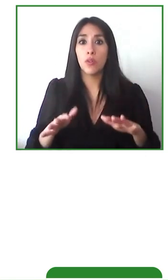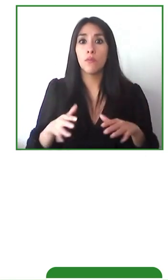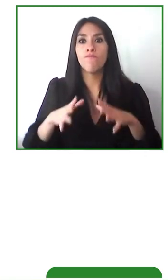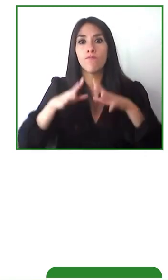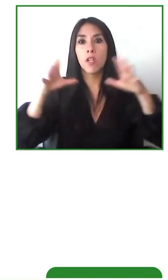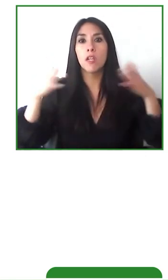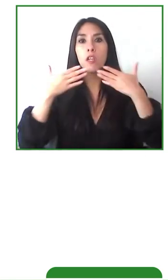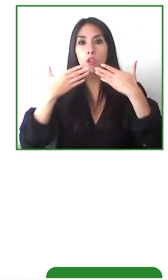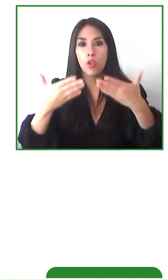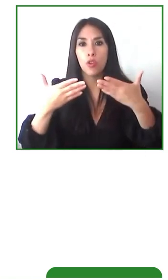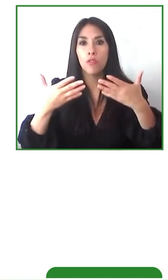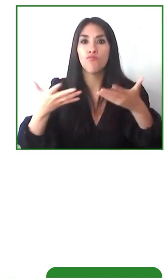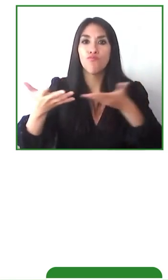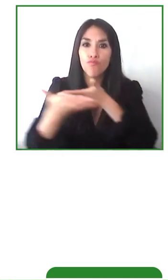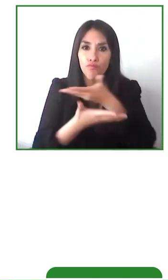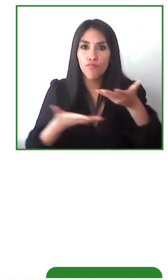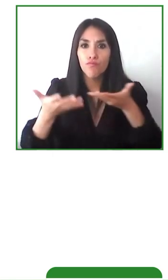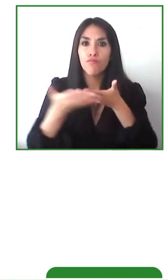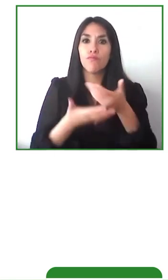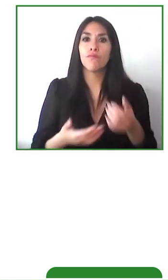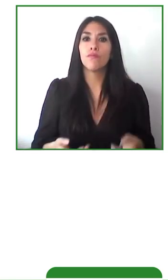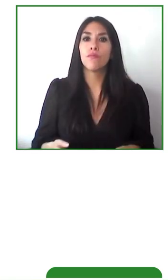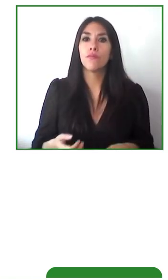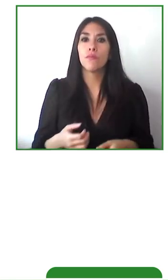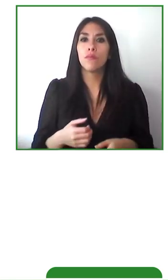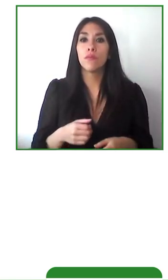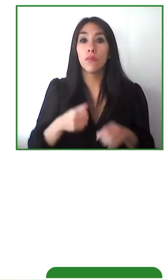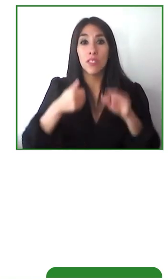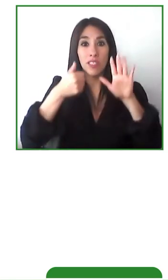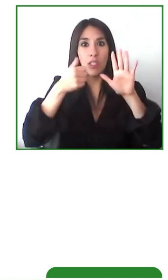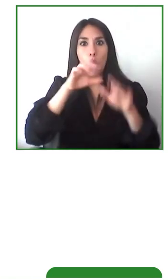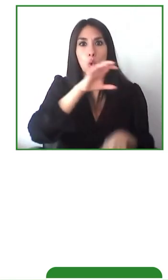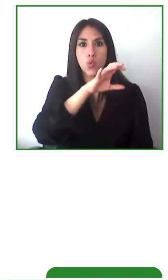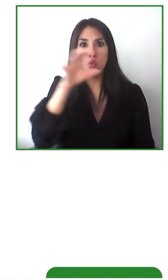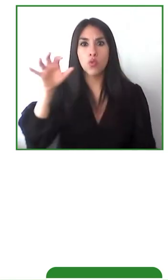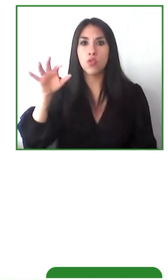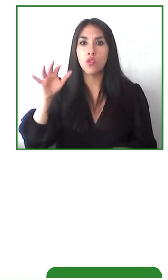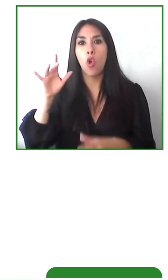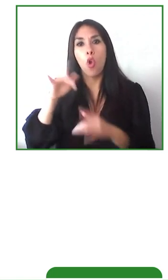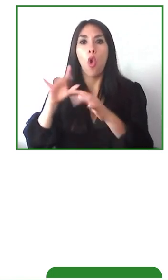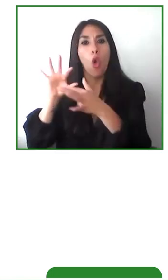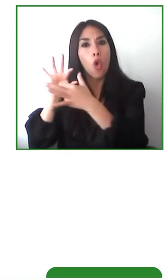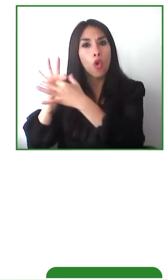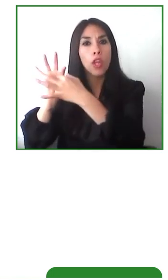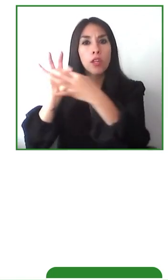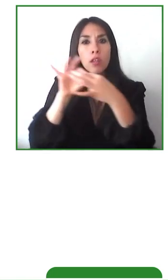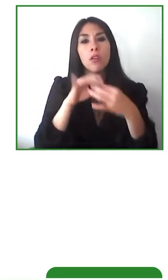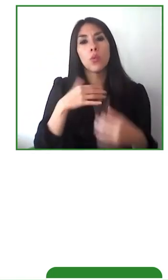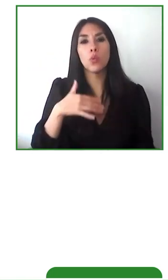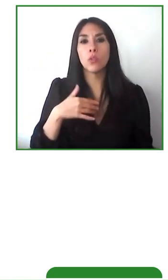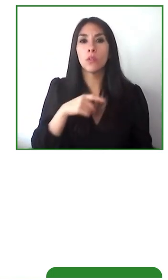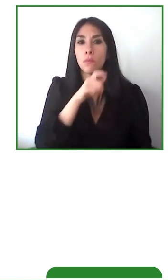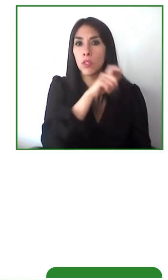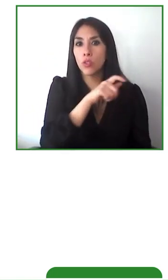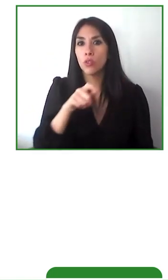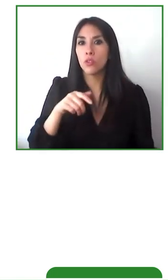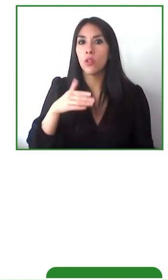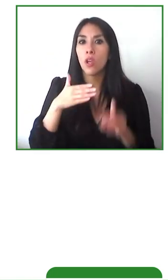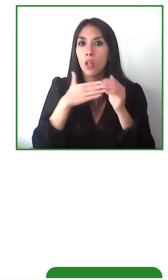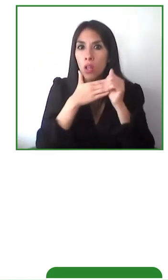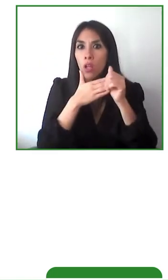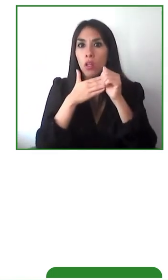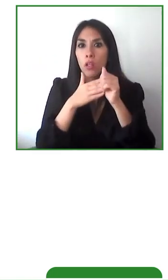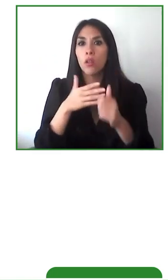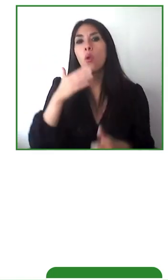6 países, eso nos permitió a todos estos líderes conocerse y compartir